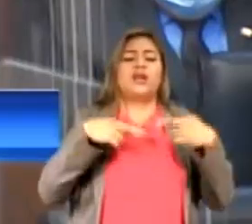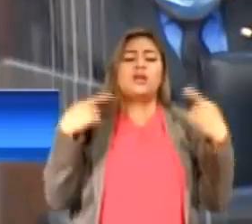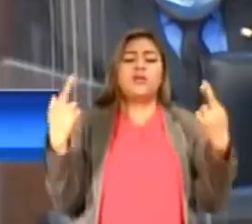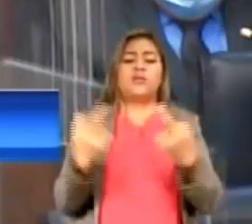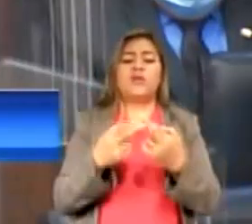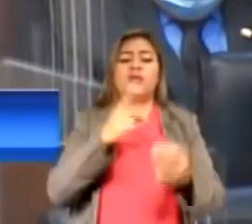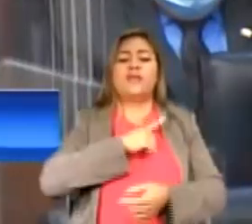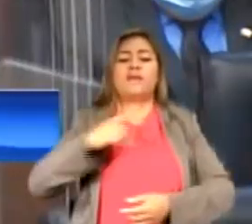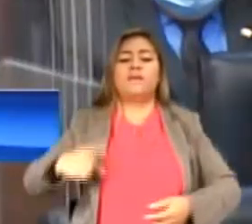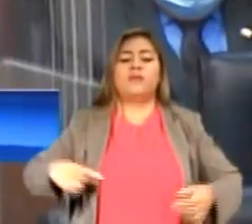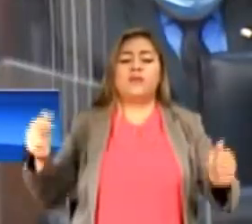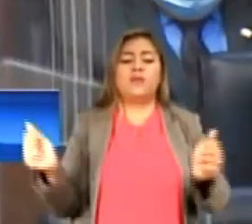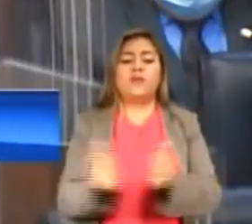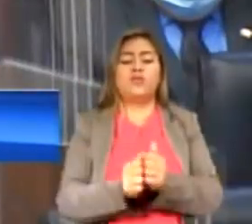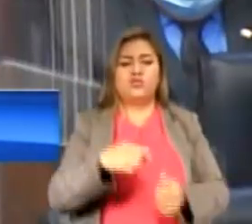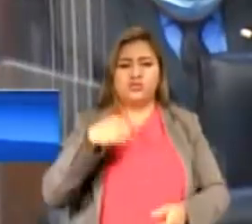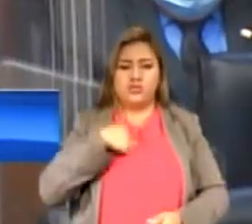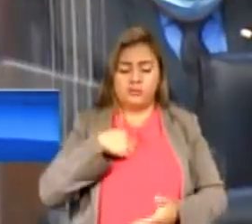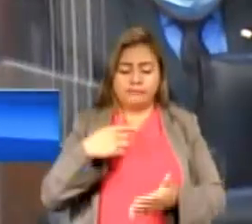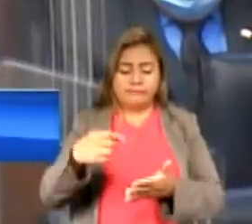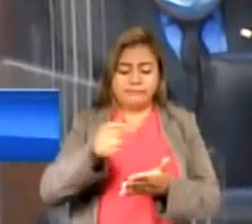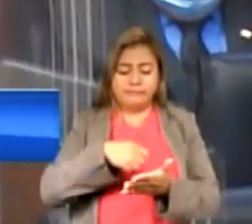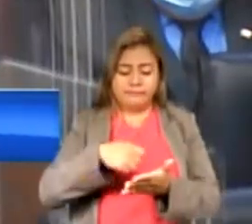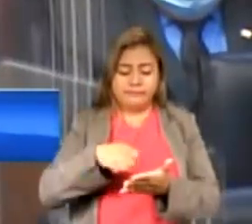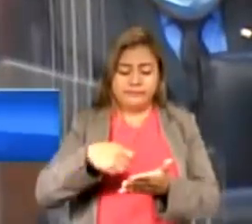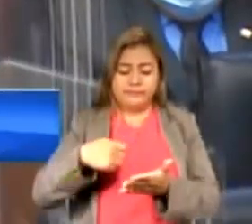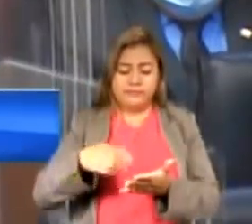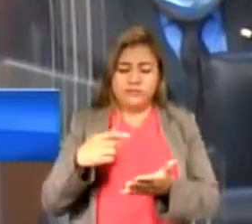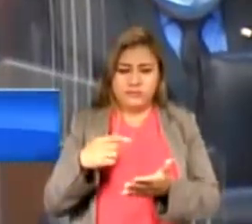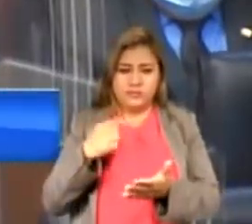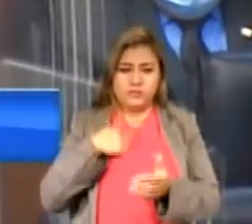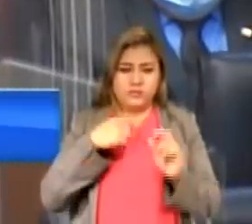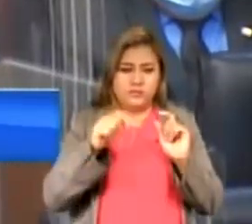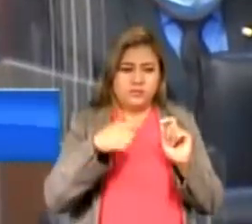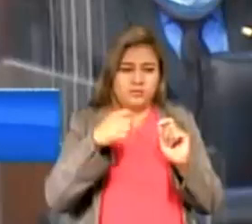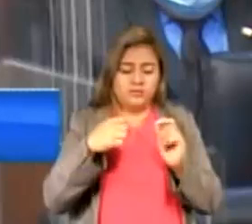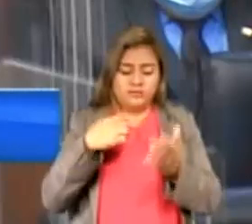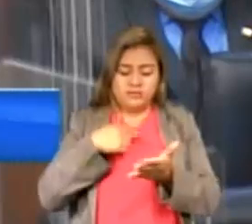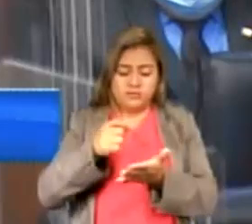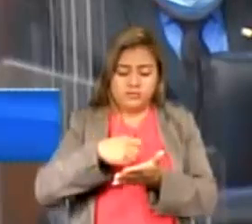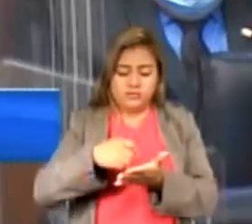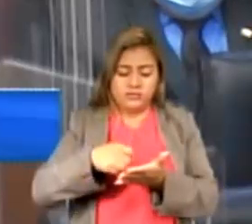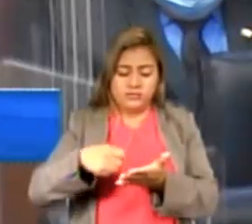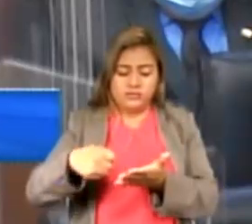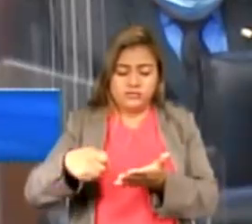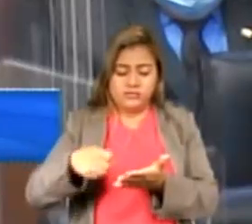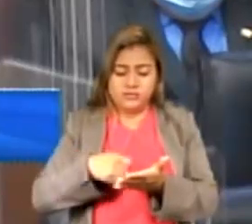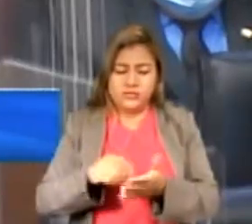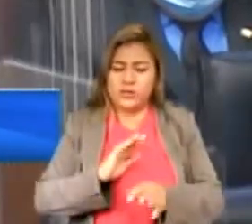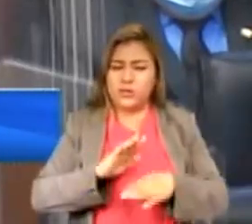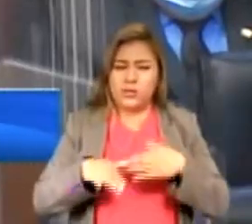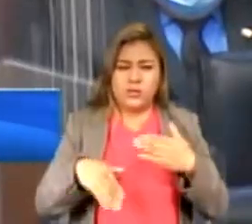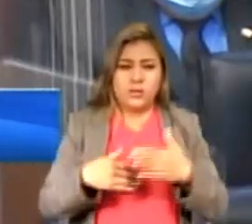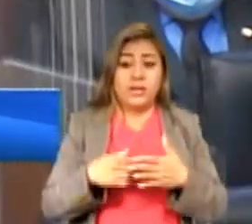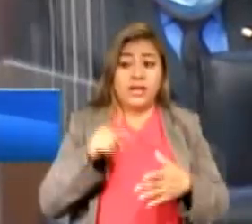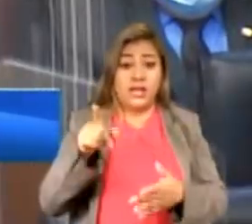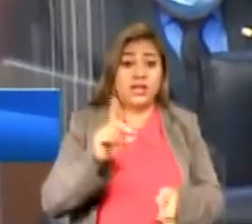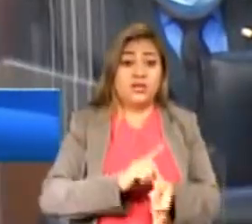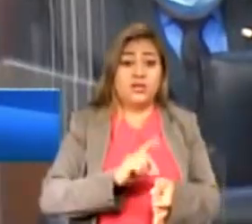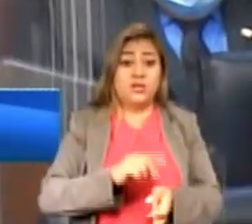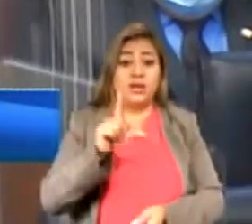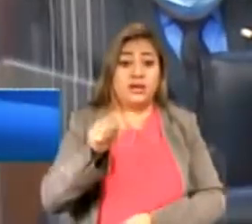y le tomé nota a las notas que nos estaban presentando en pantalla ese día, dijo que